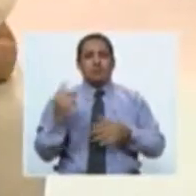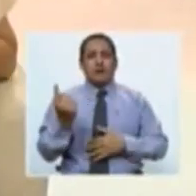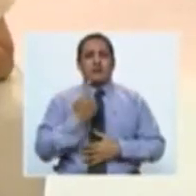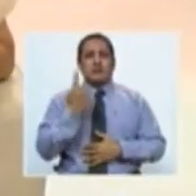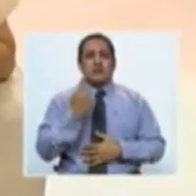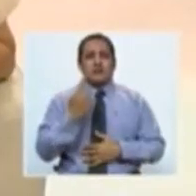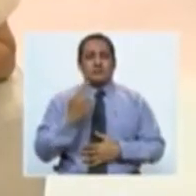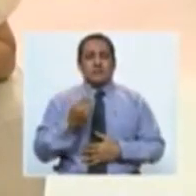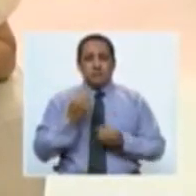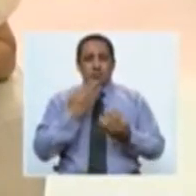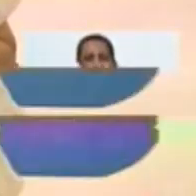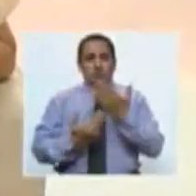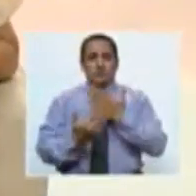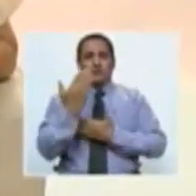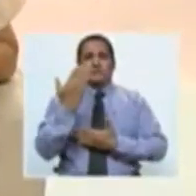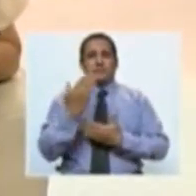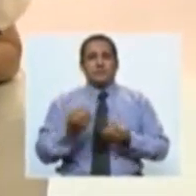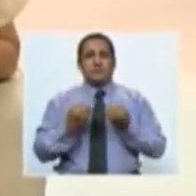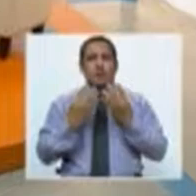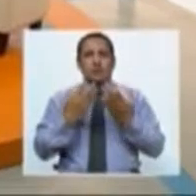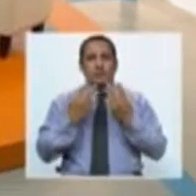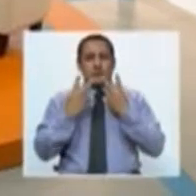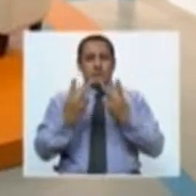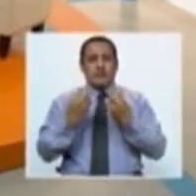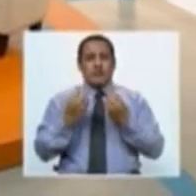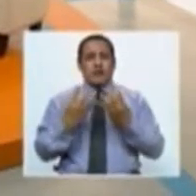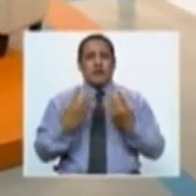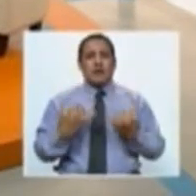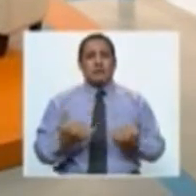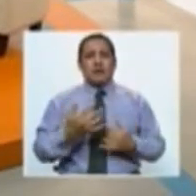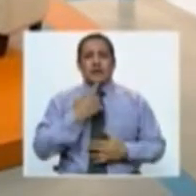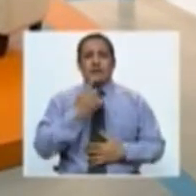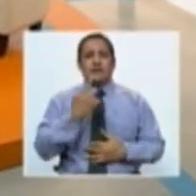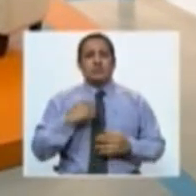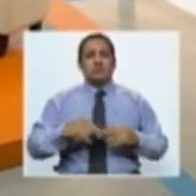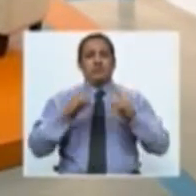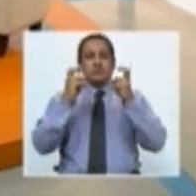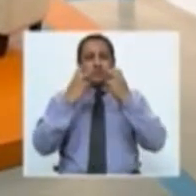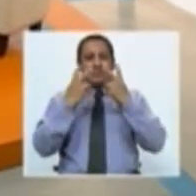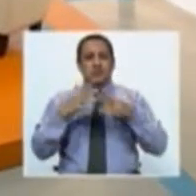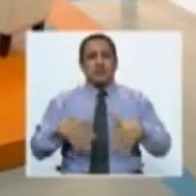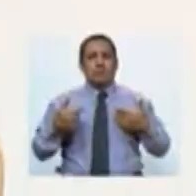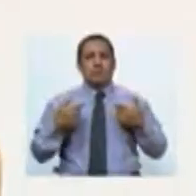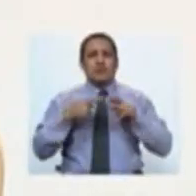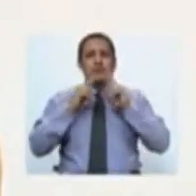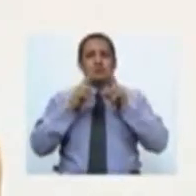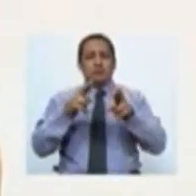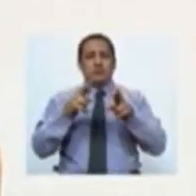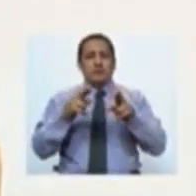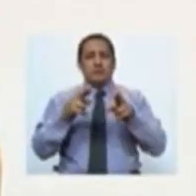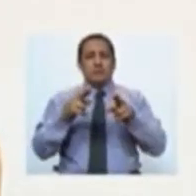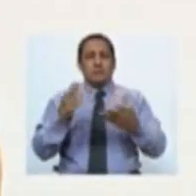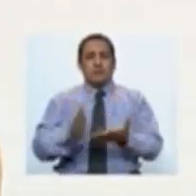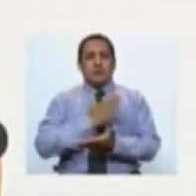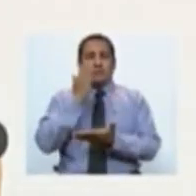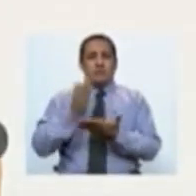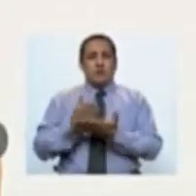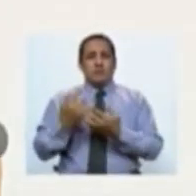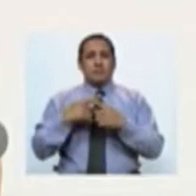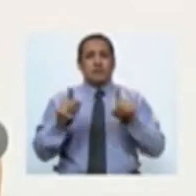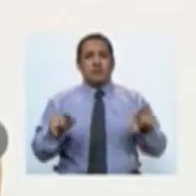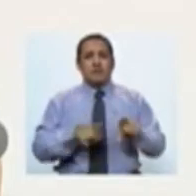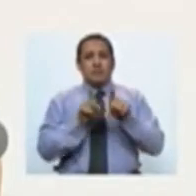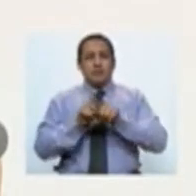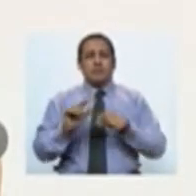gremio magisterial. No sé si Felipe, buenos días. ¿Cómo te va, Rocío? Así es. Bueno, es un asunto que puede resultar polémico,